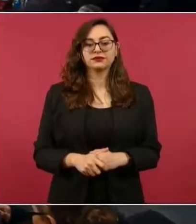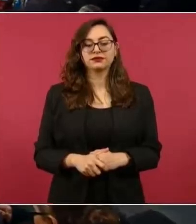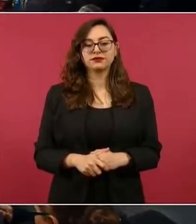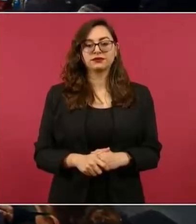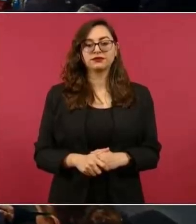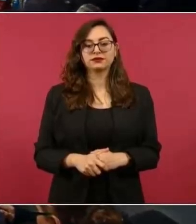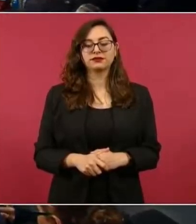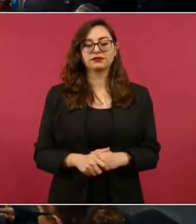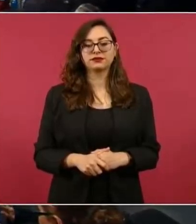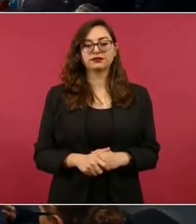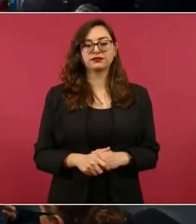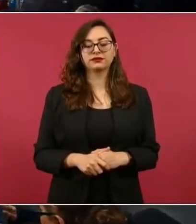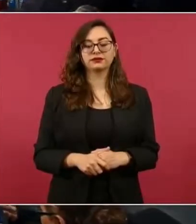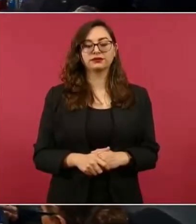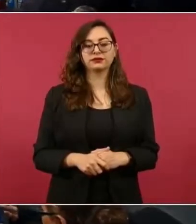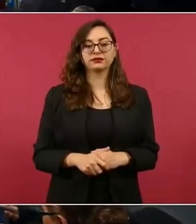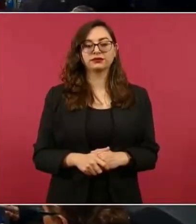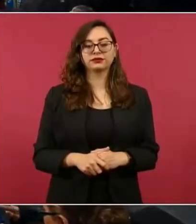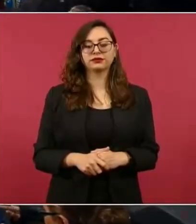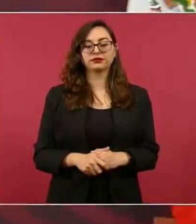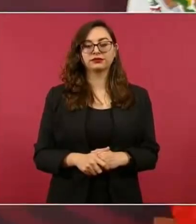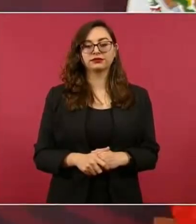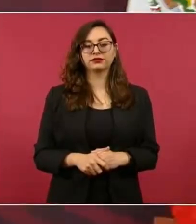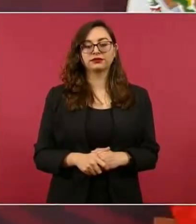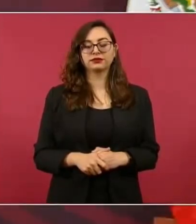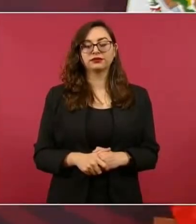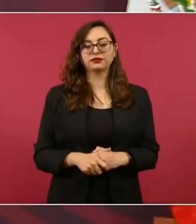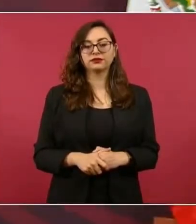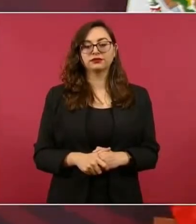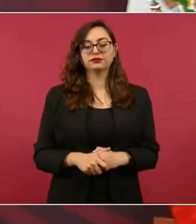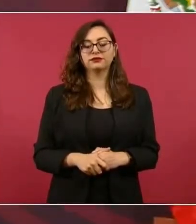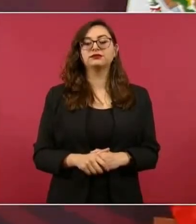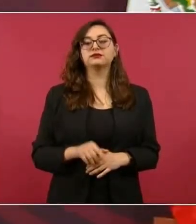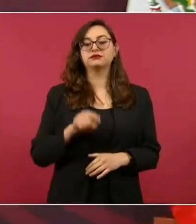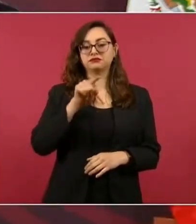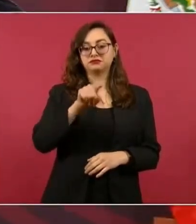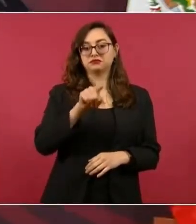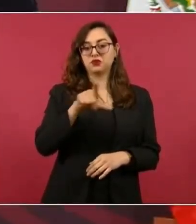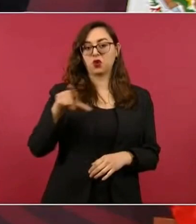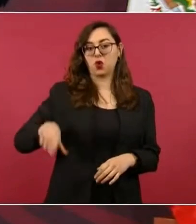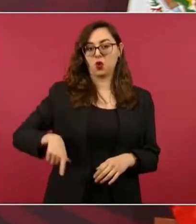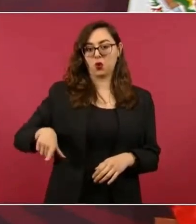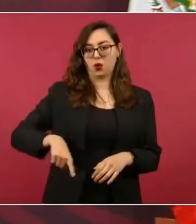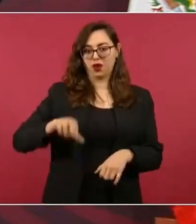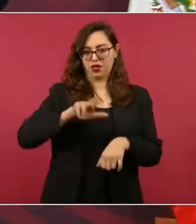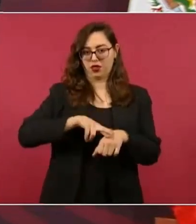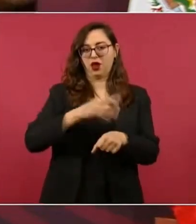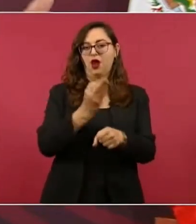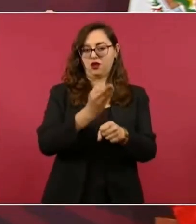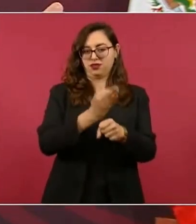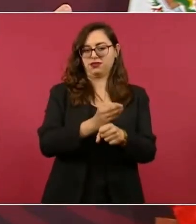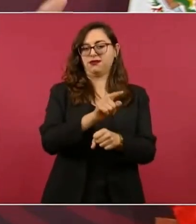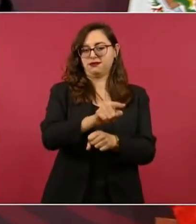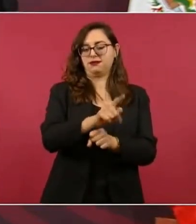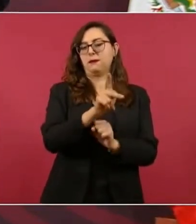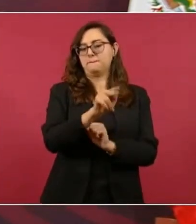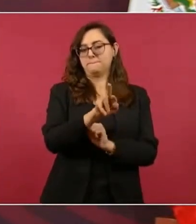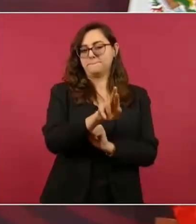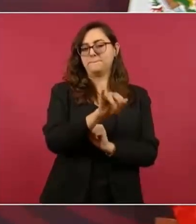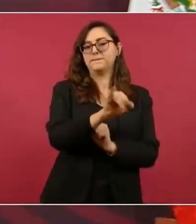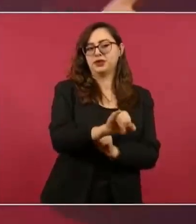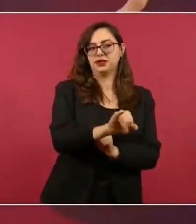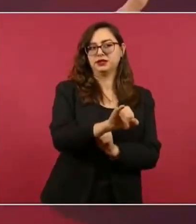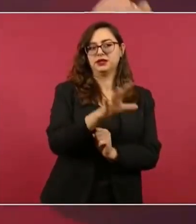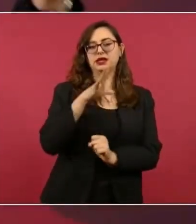el que está de gobernador ahora por el PRI y estaba